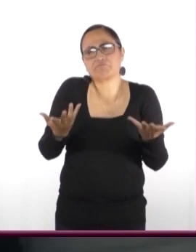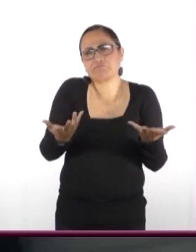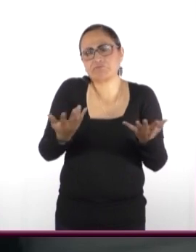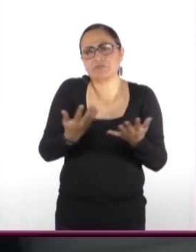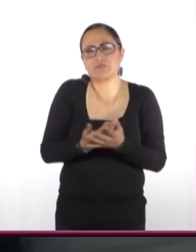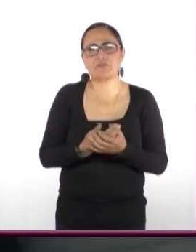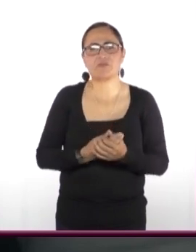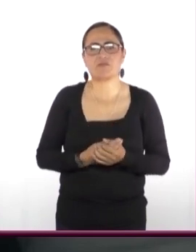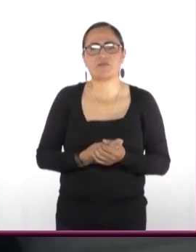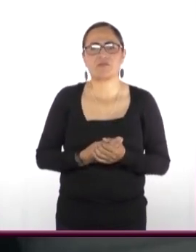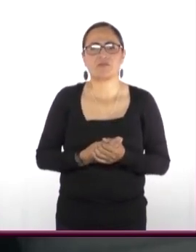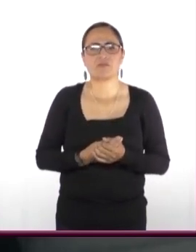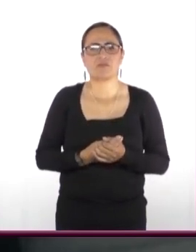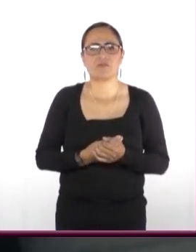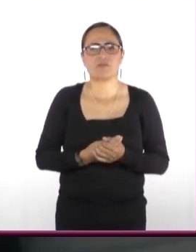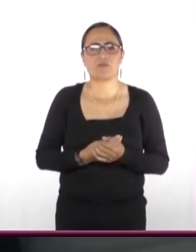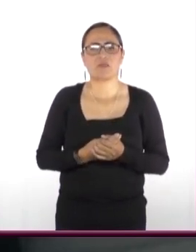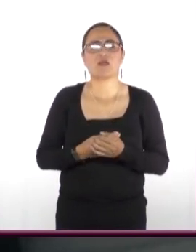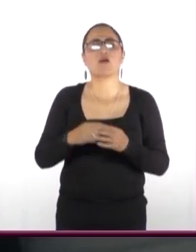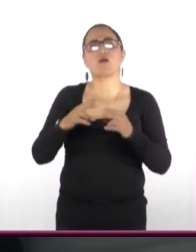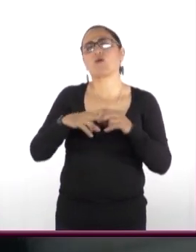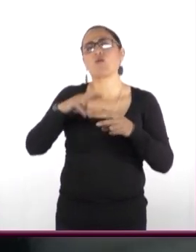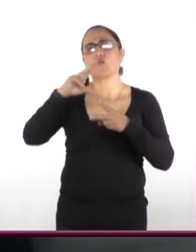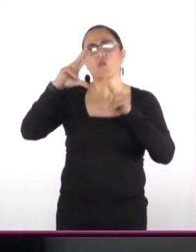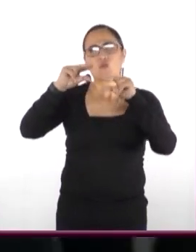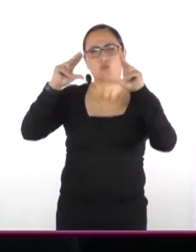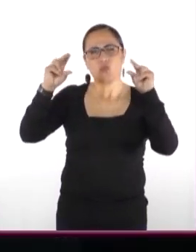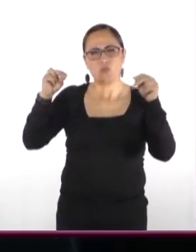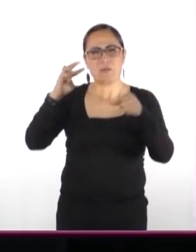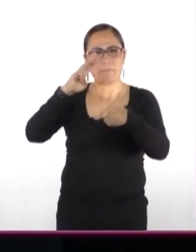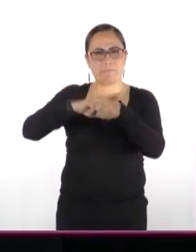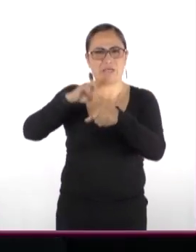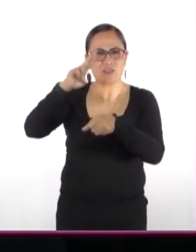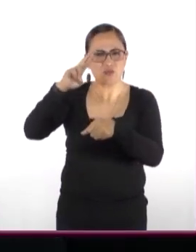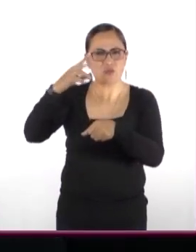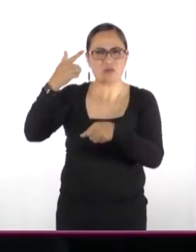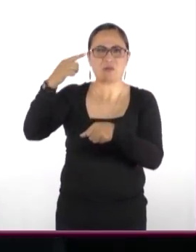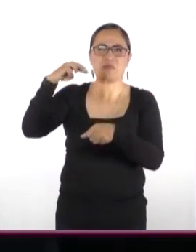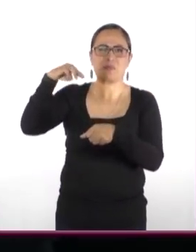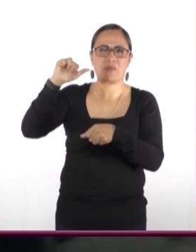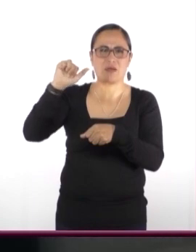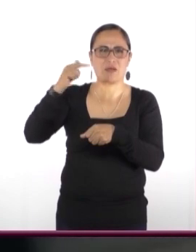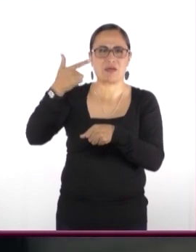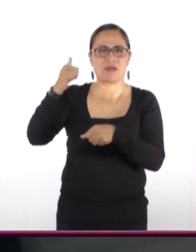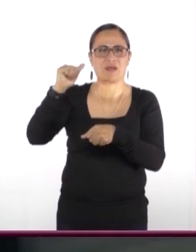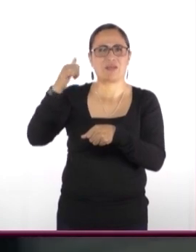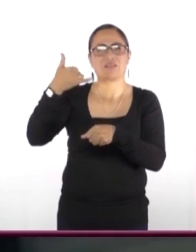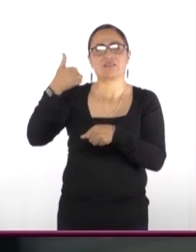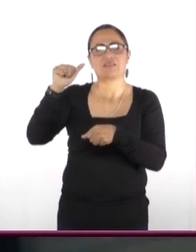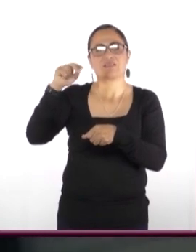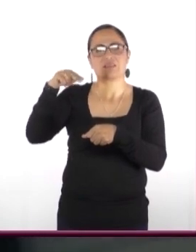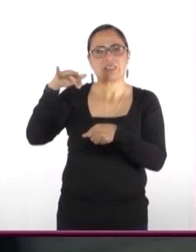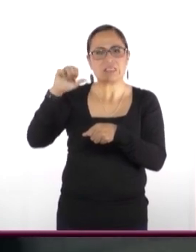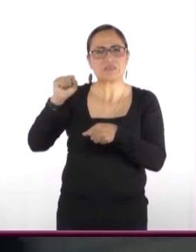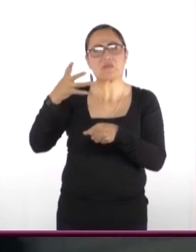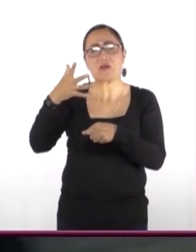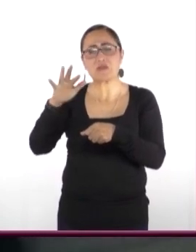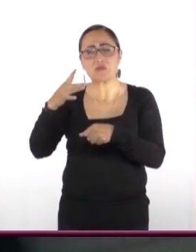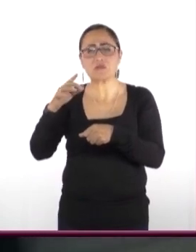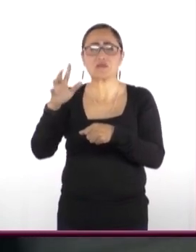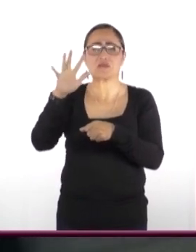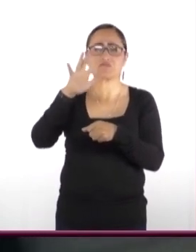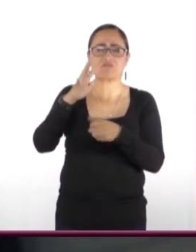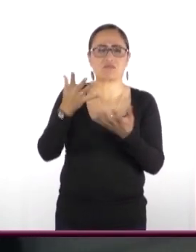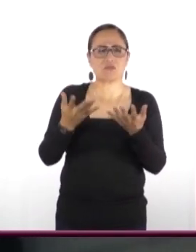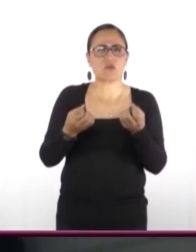qué sé yo, de la nube mayor de Magallanes, por ejemplo, pues sucedió hace 380 y